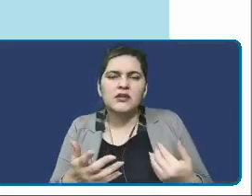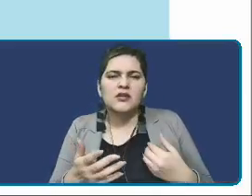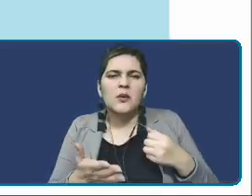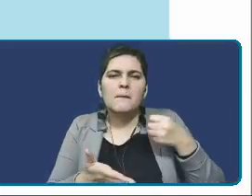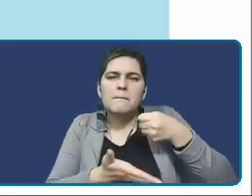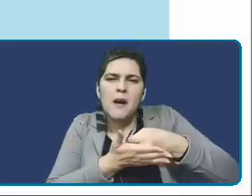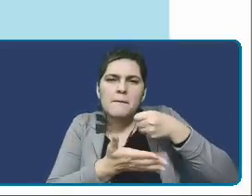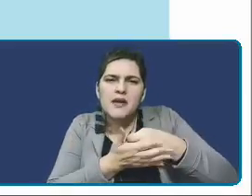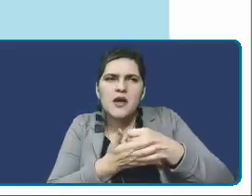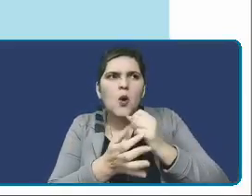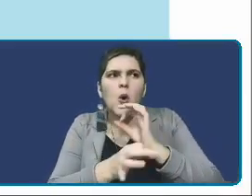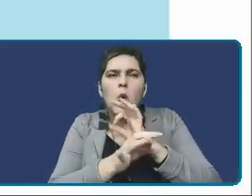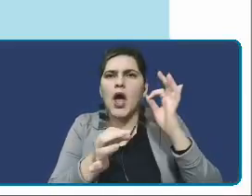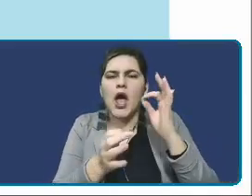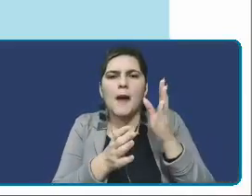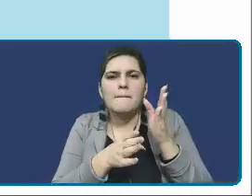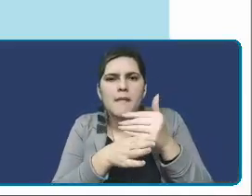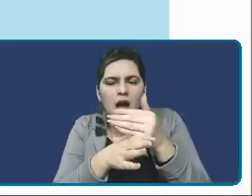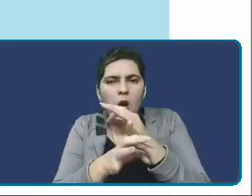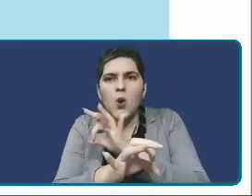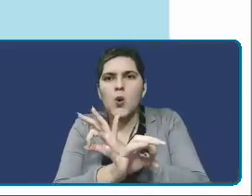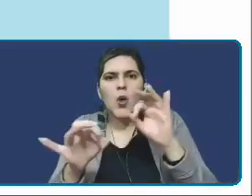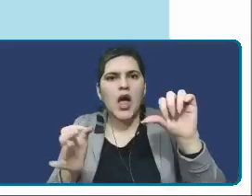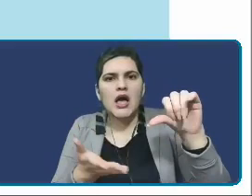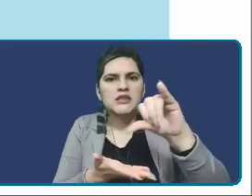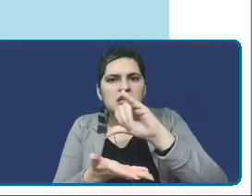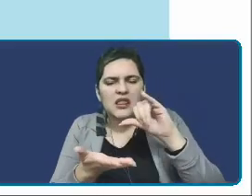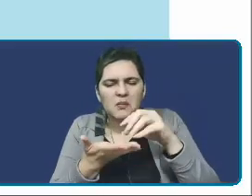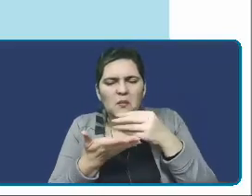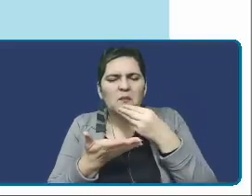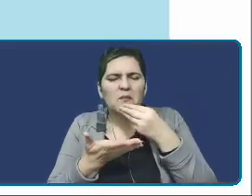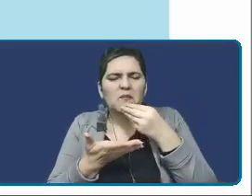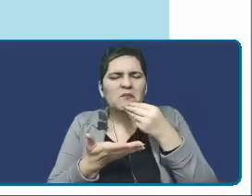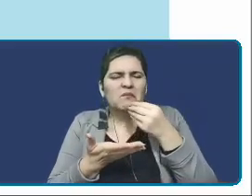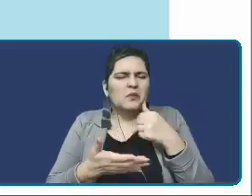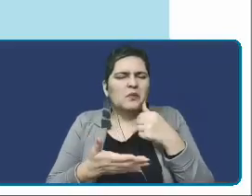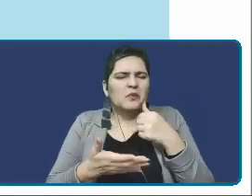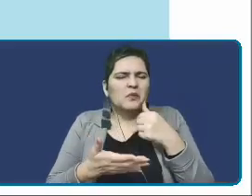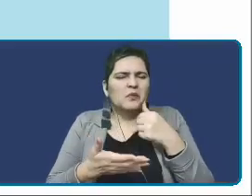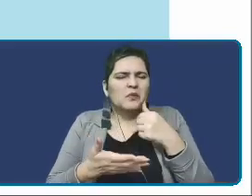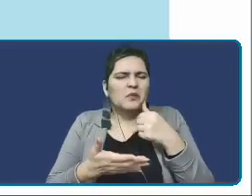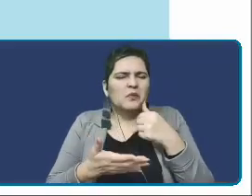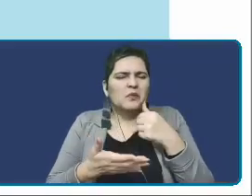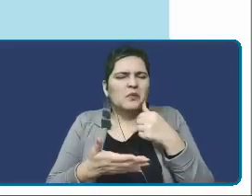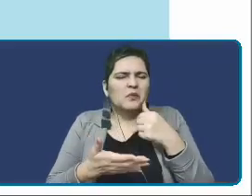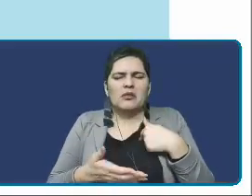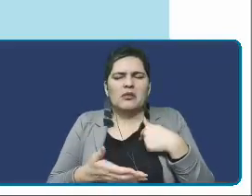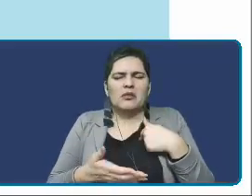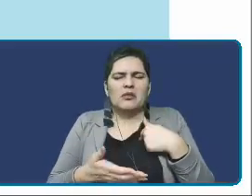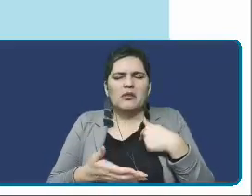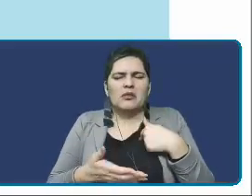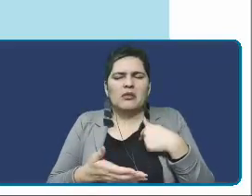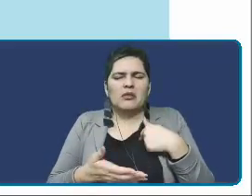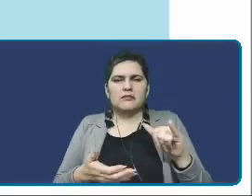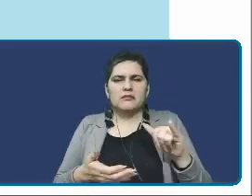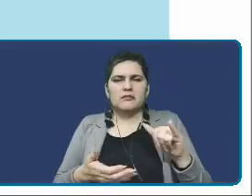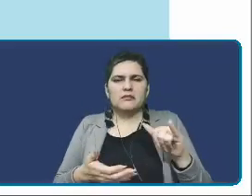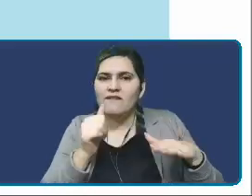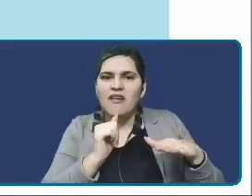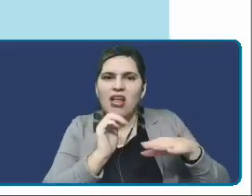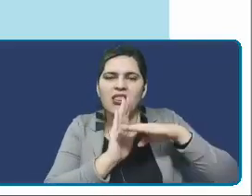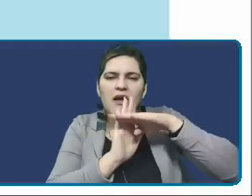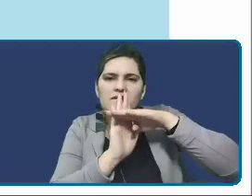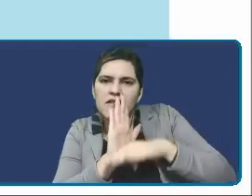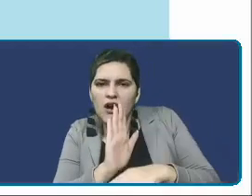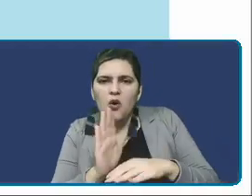pescado y nunca se le agregó aceite porque eso le cambiaba el sabor y nunca lo pudo comer. Entonces, porque ese niño va a estar en déficit de omega 3, déficit, le